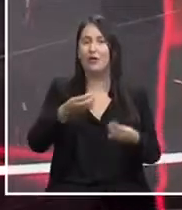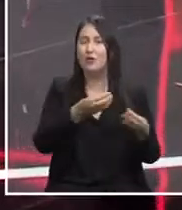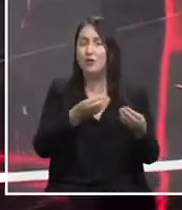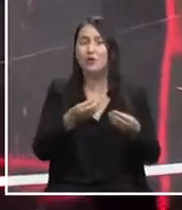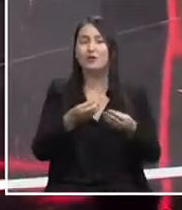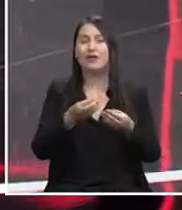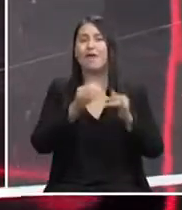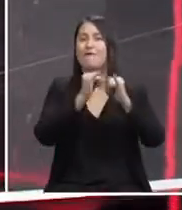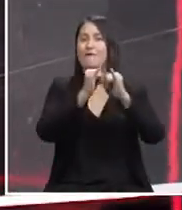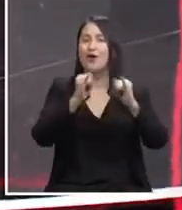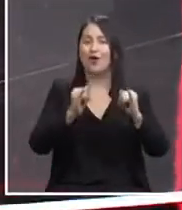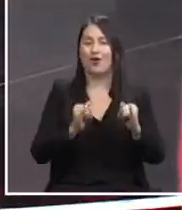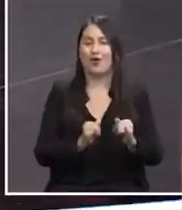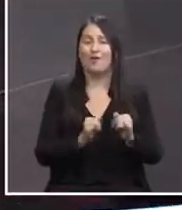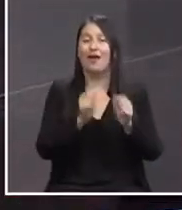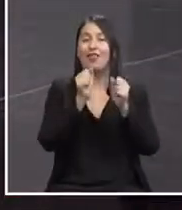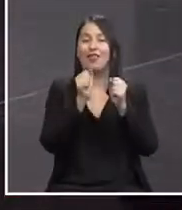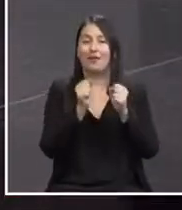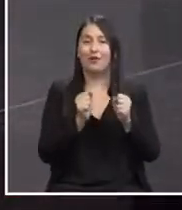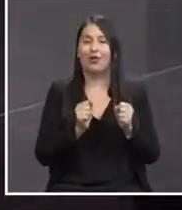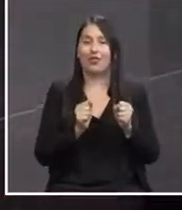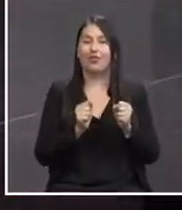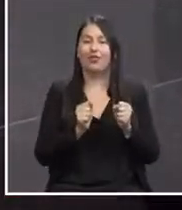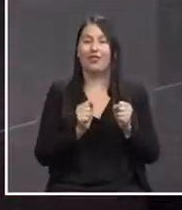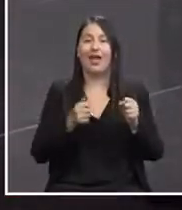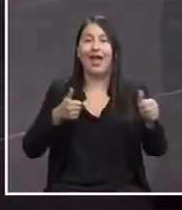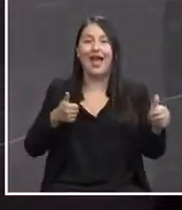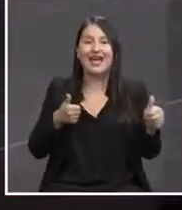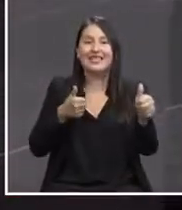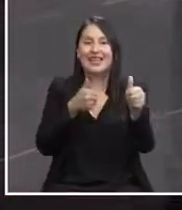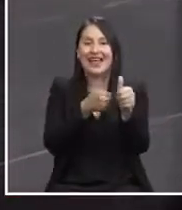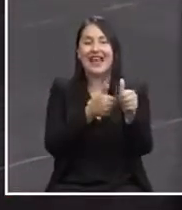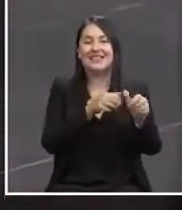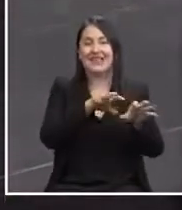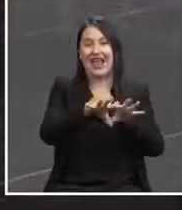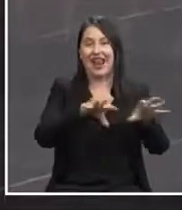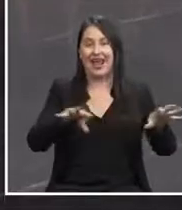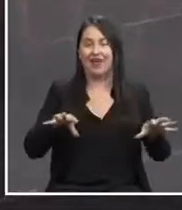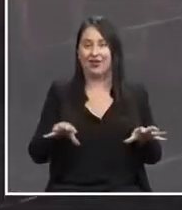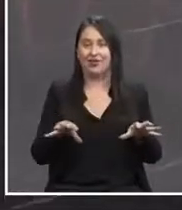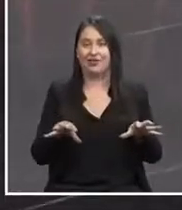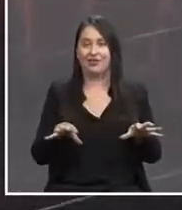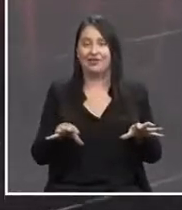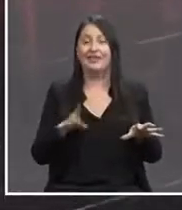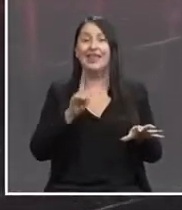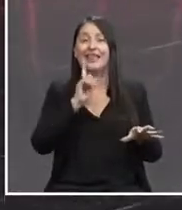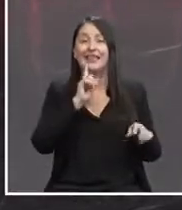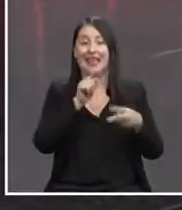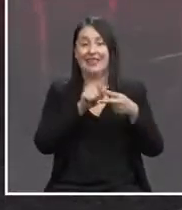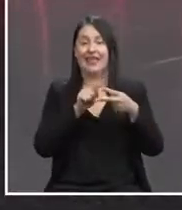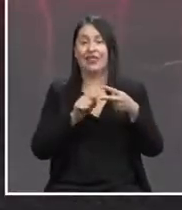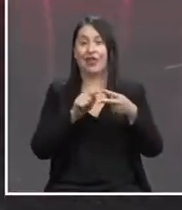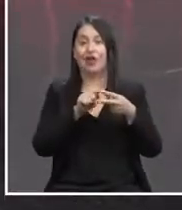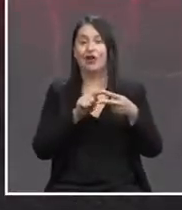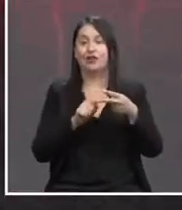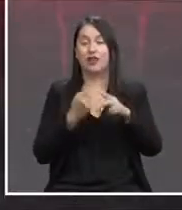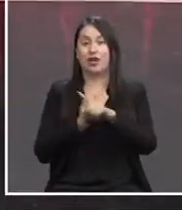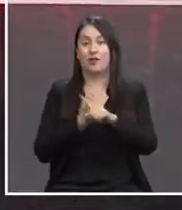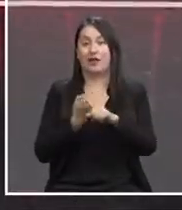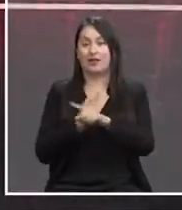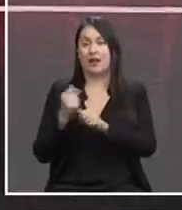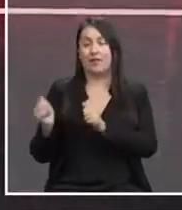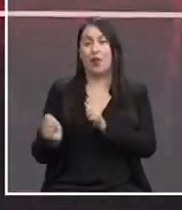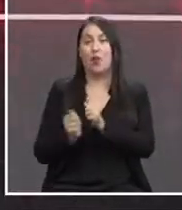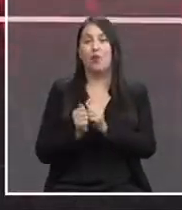mecanismos de poder aproximarse a las cosas teniendo en cuenta estas dos cosas que hemos hablado con Francisco, que son,